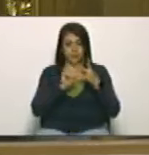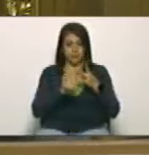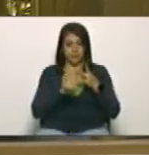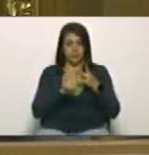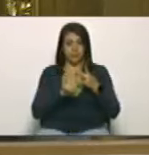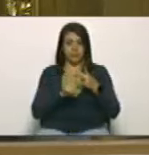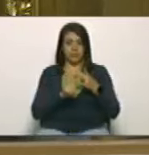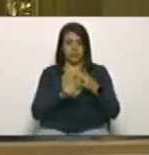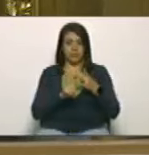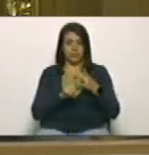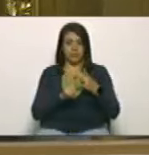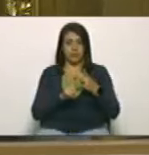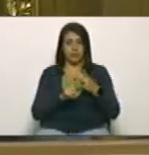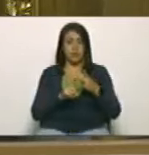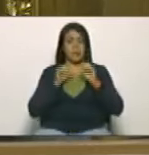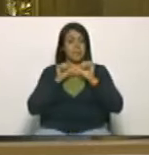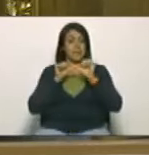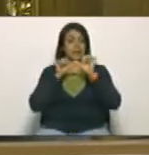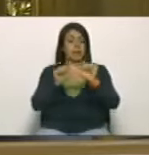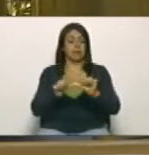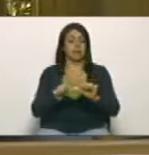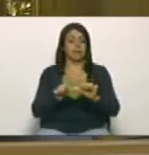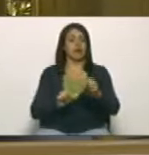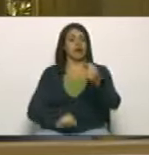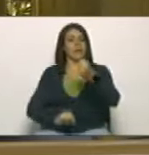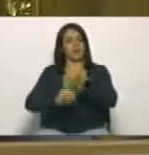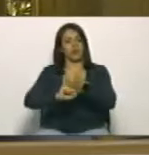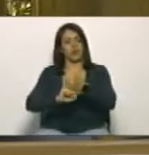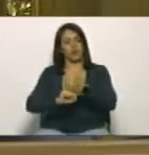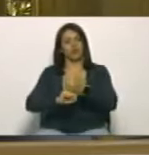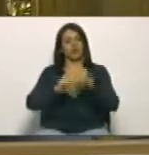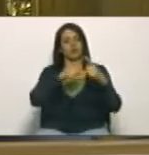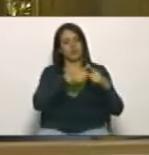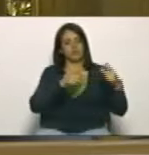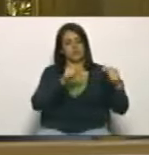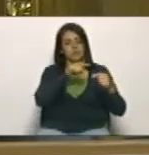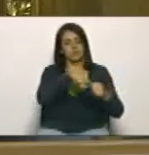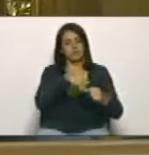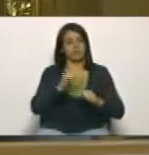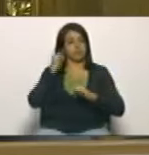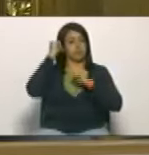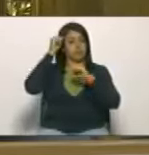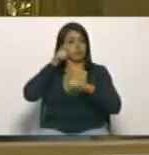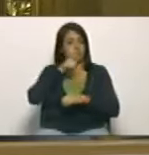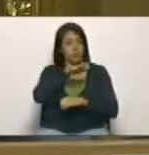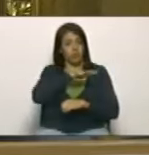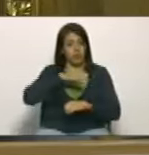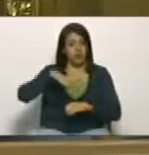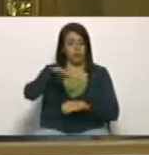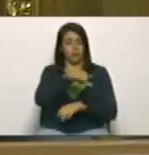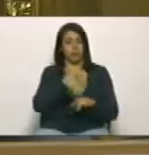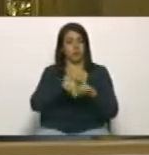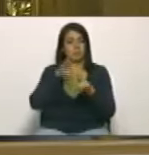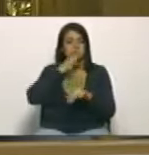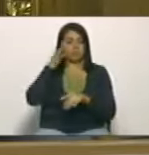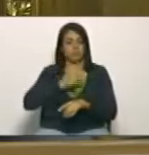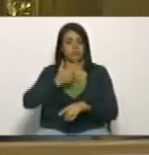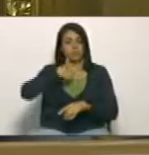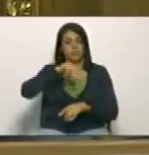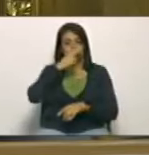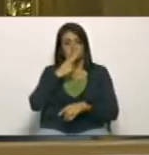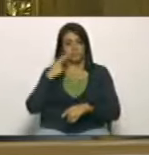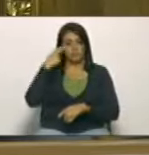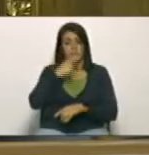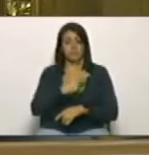Segundo, mantener el firme apoyo al Estado palestino y su heroico pueblo, así como reafirmar nuestro